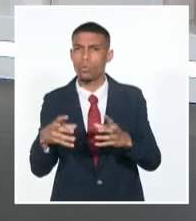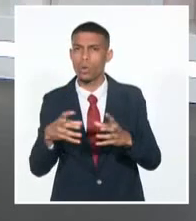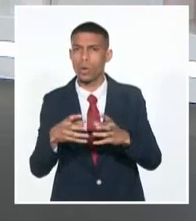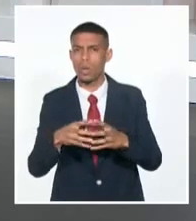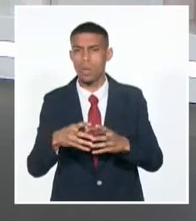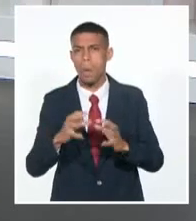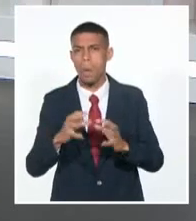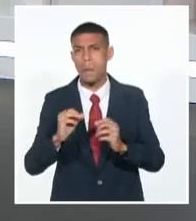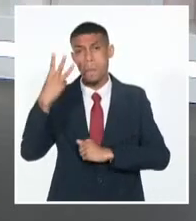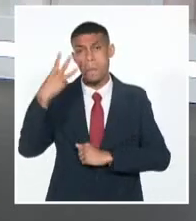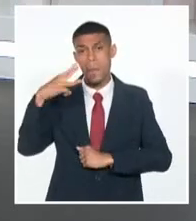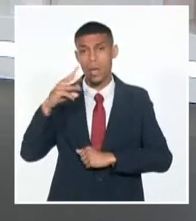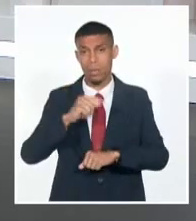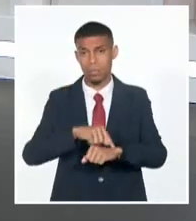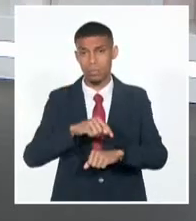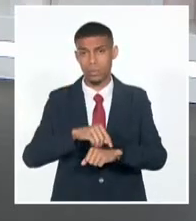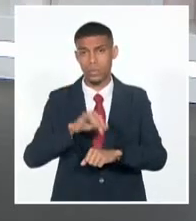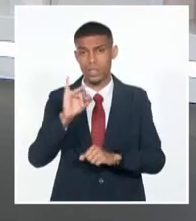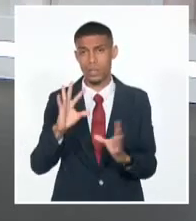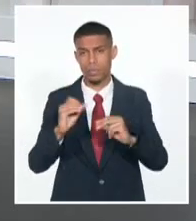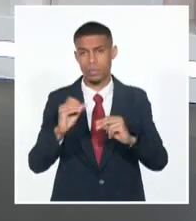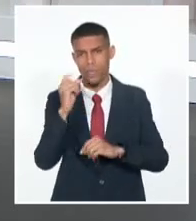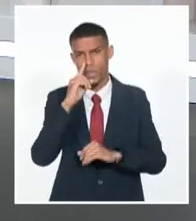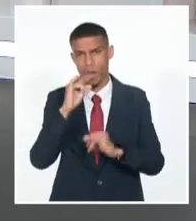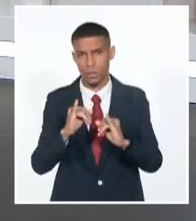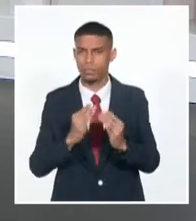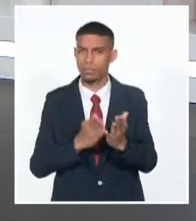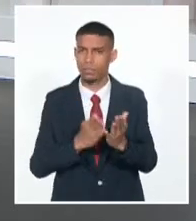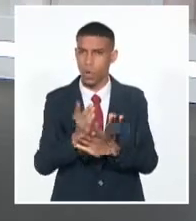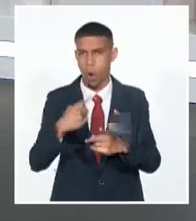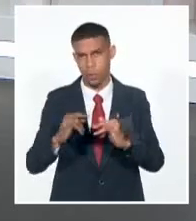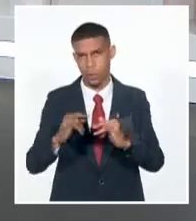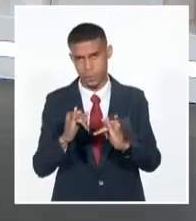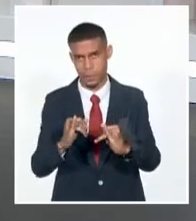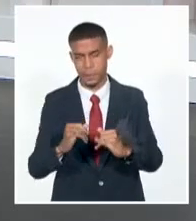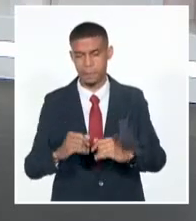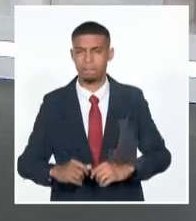noche, hora de nuestro país. Punto final a los deportes. Continúen ustedes con la compañía del noticiero sabatino.